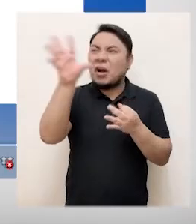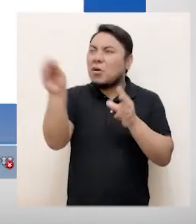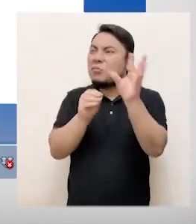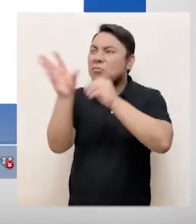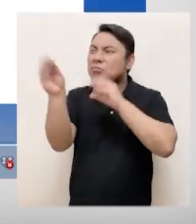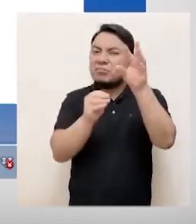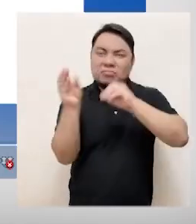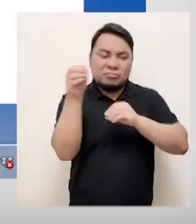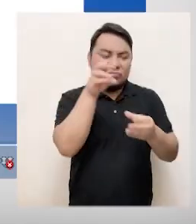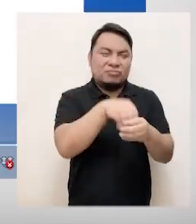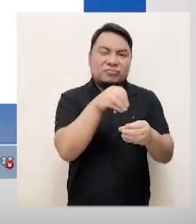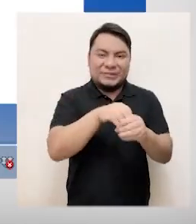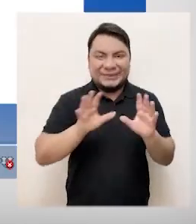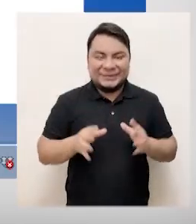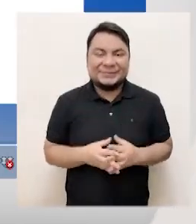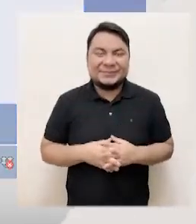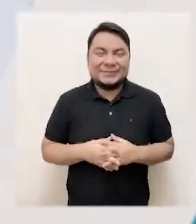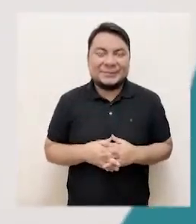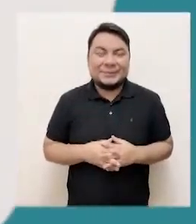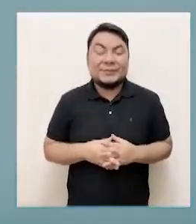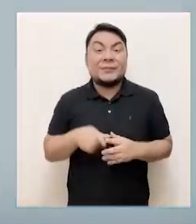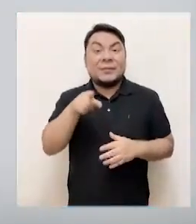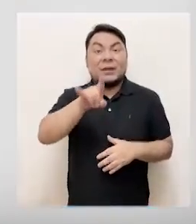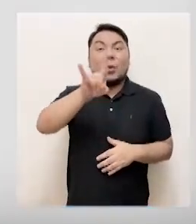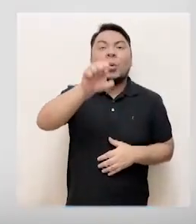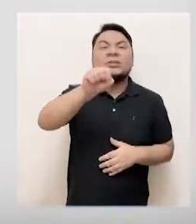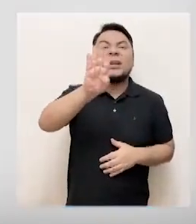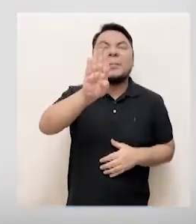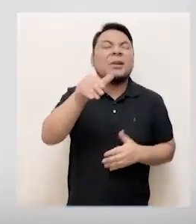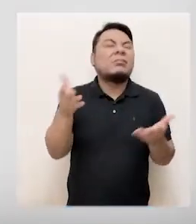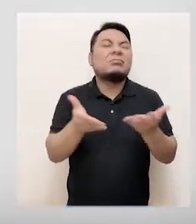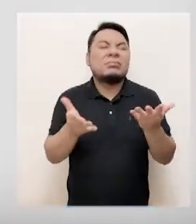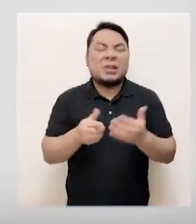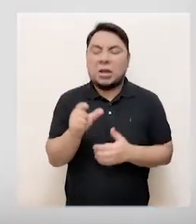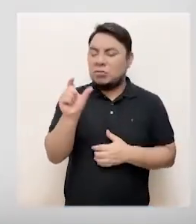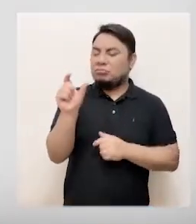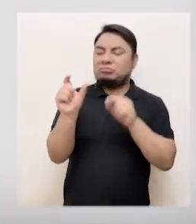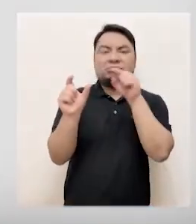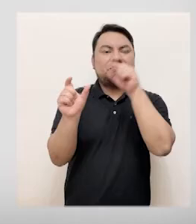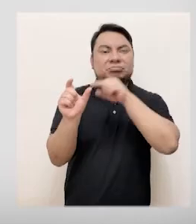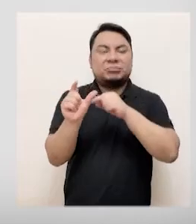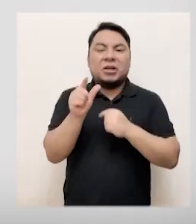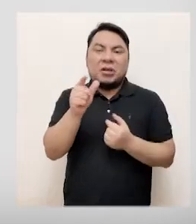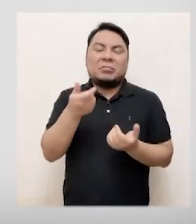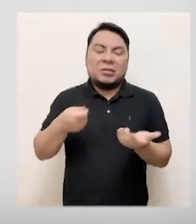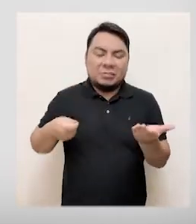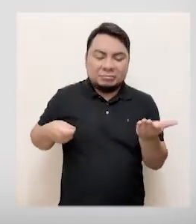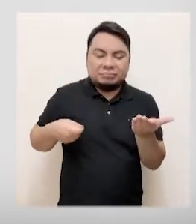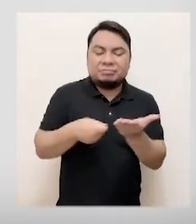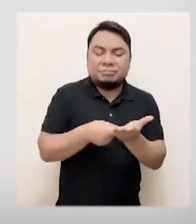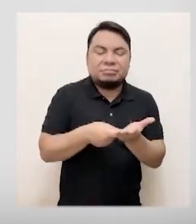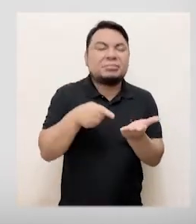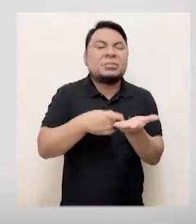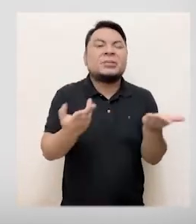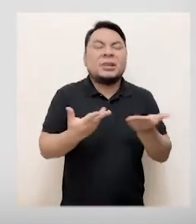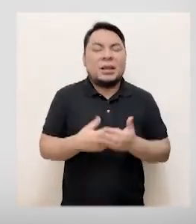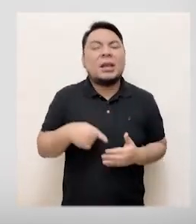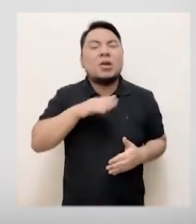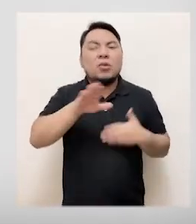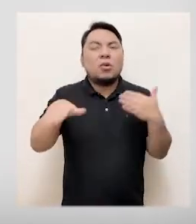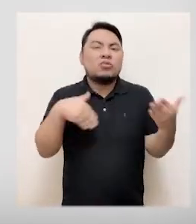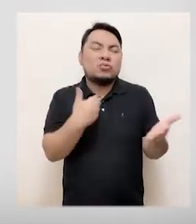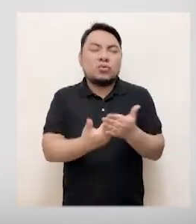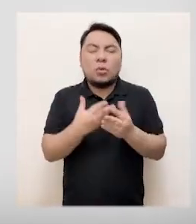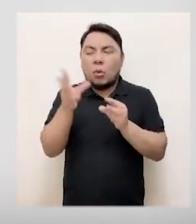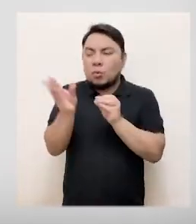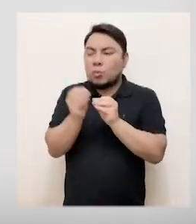varias veces hasta memorizarlo. El USB es un pequeño dispositivo externo a la computadora que sirve